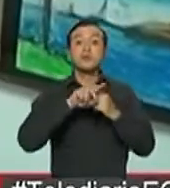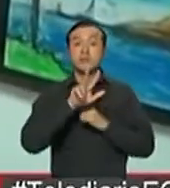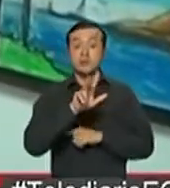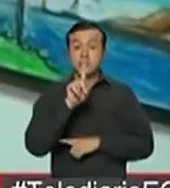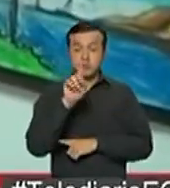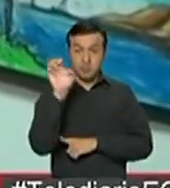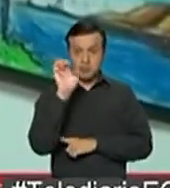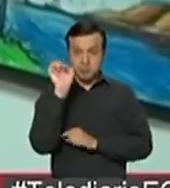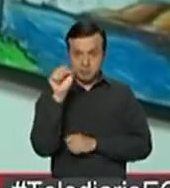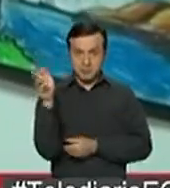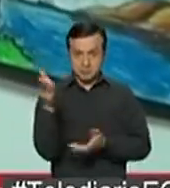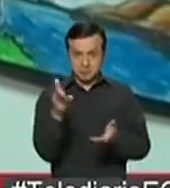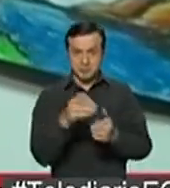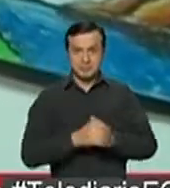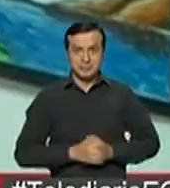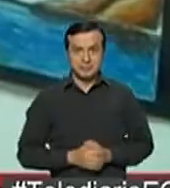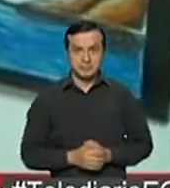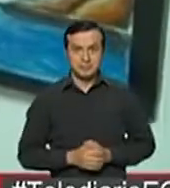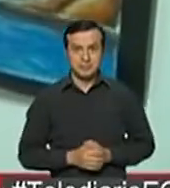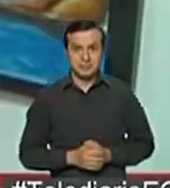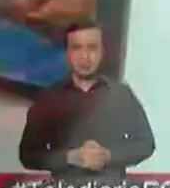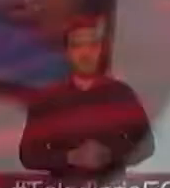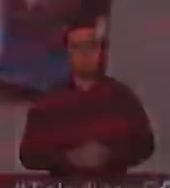Alfredo Zúñiga, Medios Públicos.